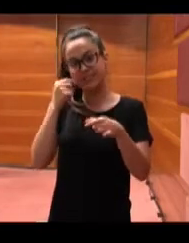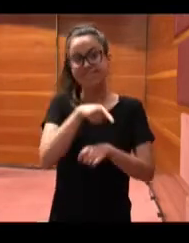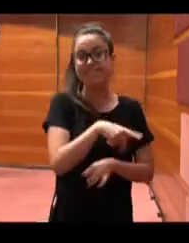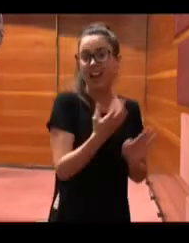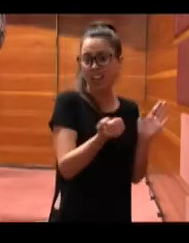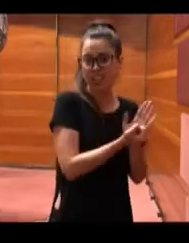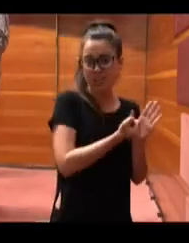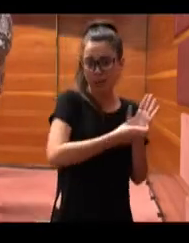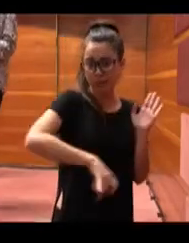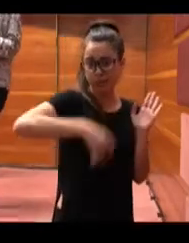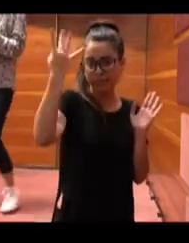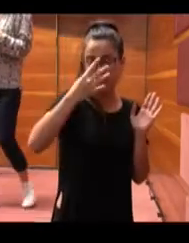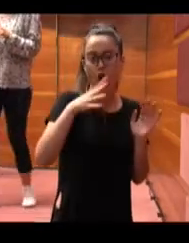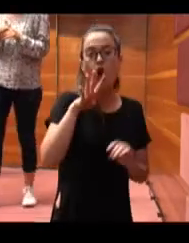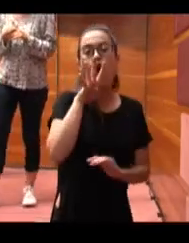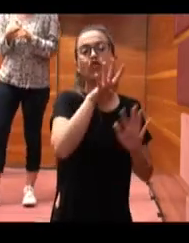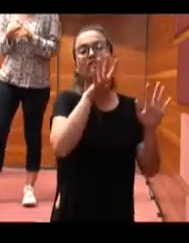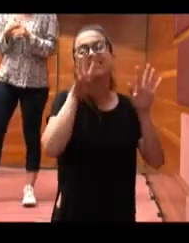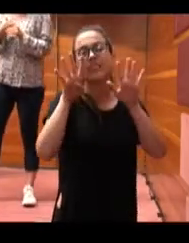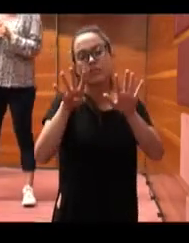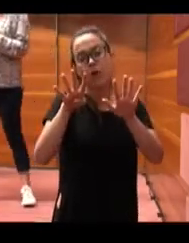blanca? 89 céntimos.